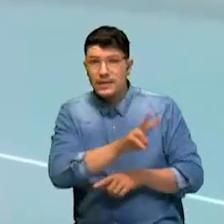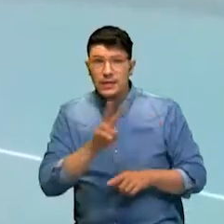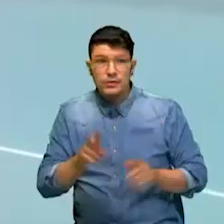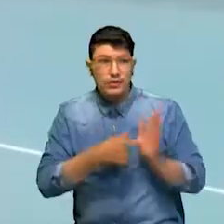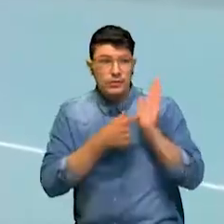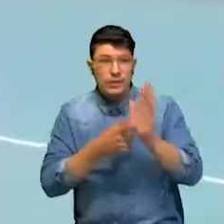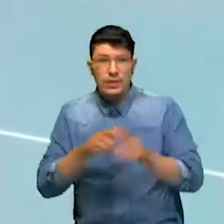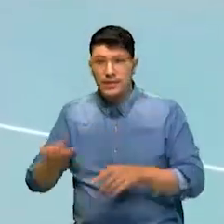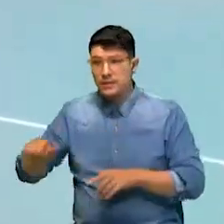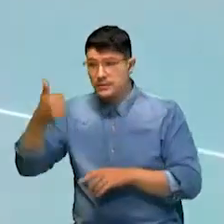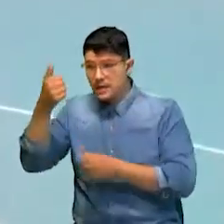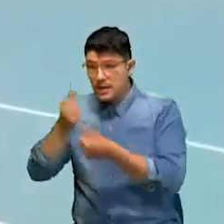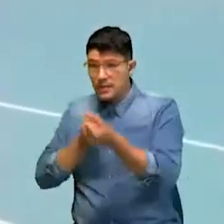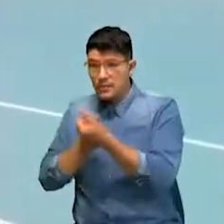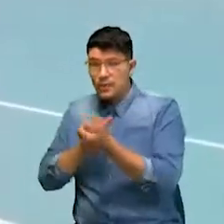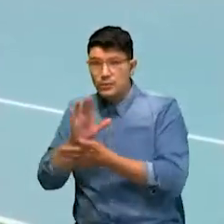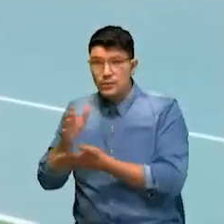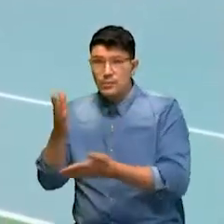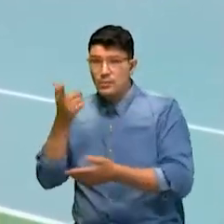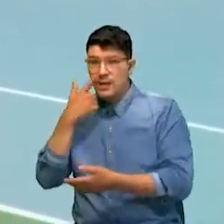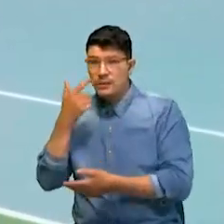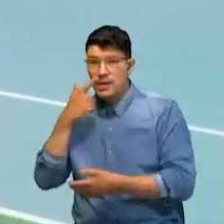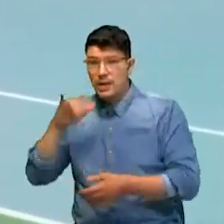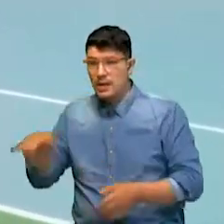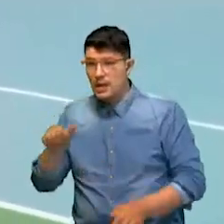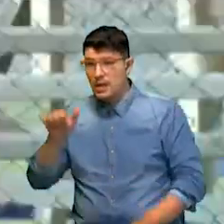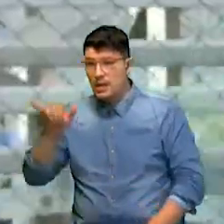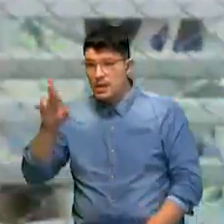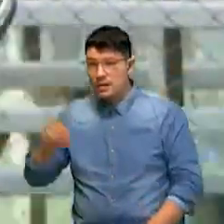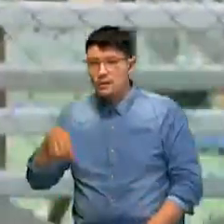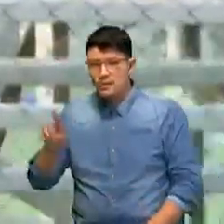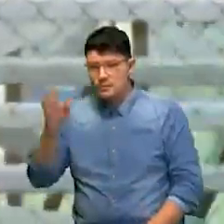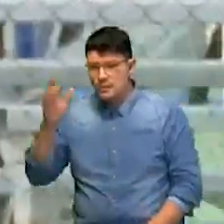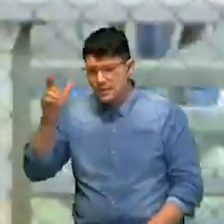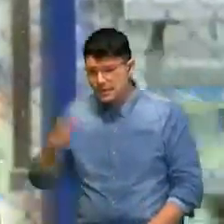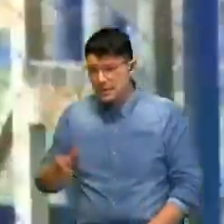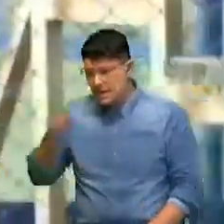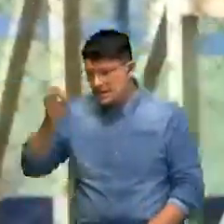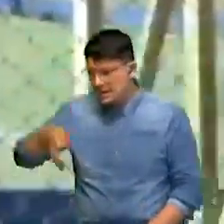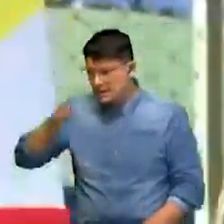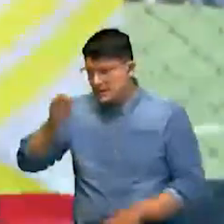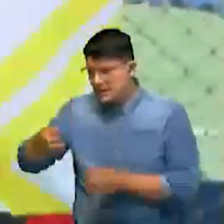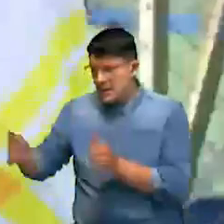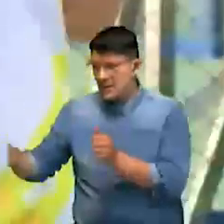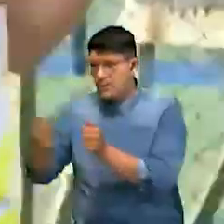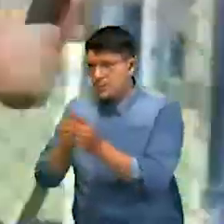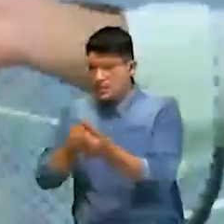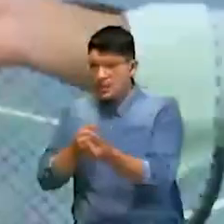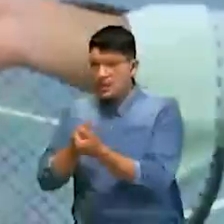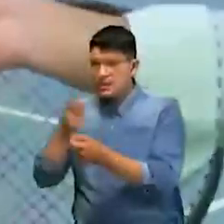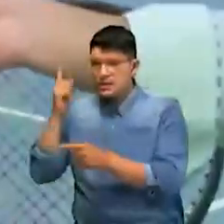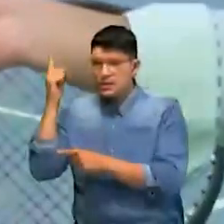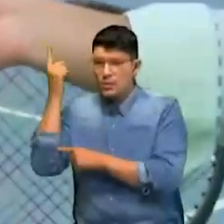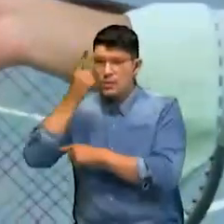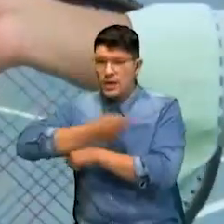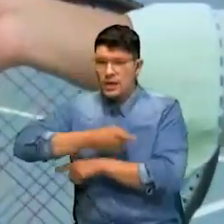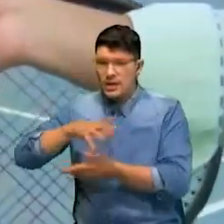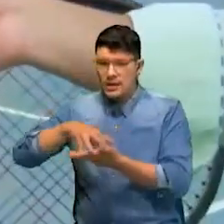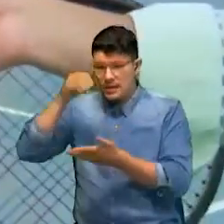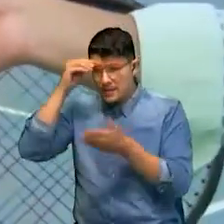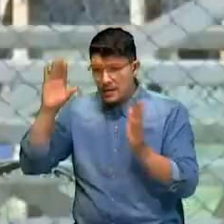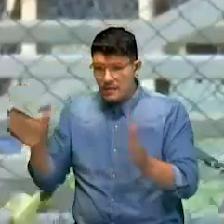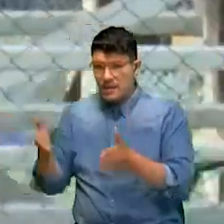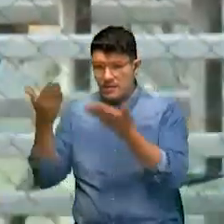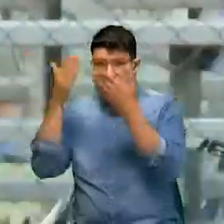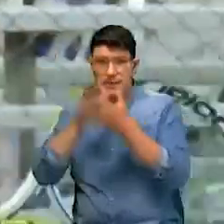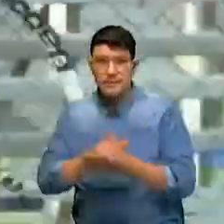sus principales apoyos es su padre Jairo Mendieta, quien siempre lo acompaña en cada jornada de entrenamiento. Marlon es un ejemplo